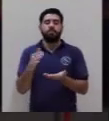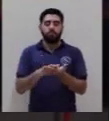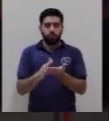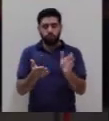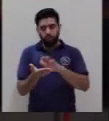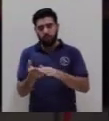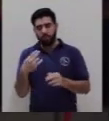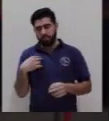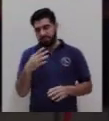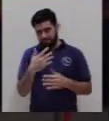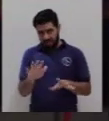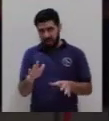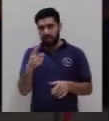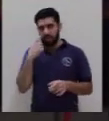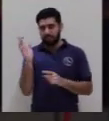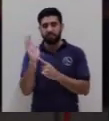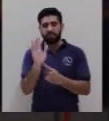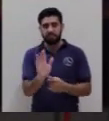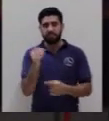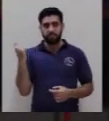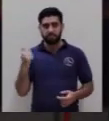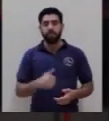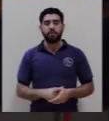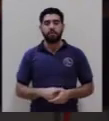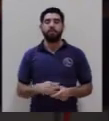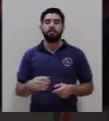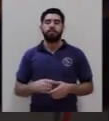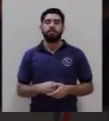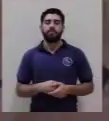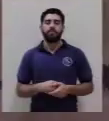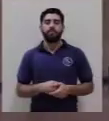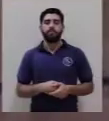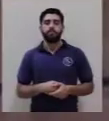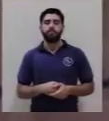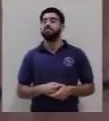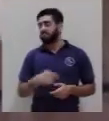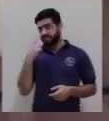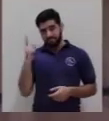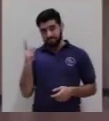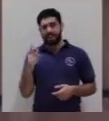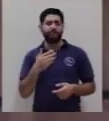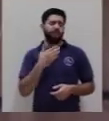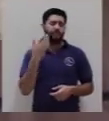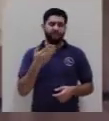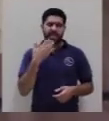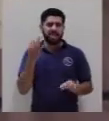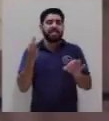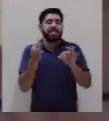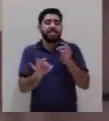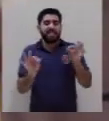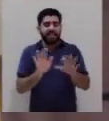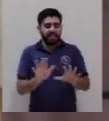de los dobleces que hicimos y ya nos queda este organizador gráfico. Es muy simple, muy sencillo.